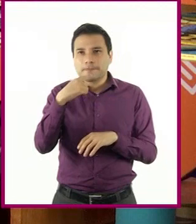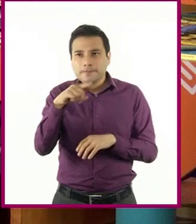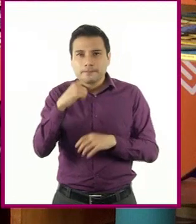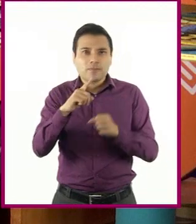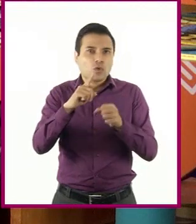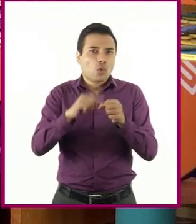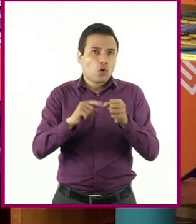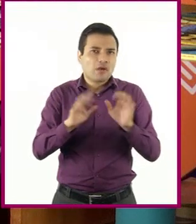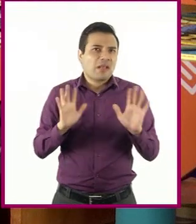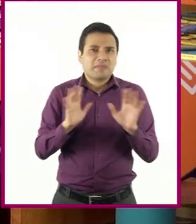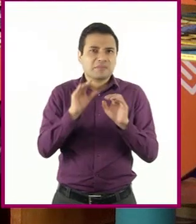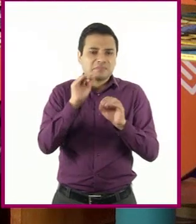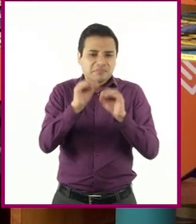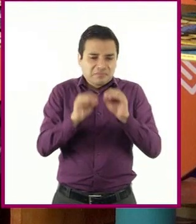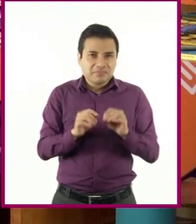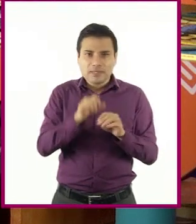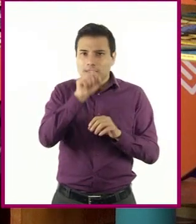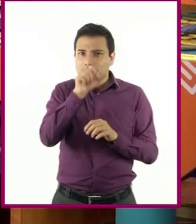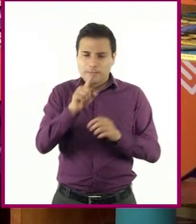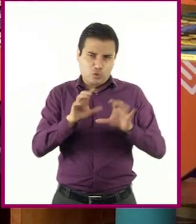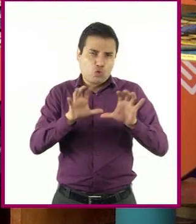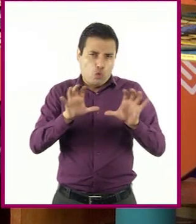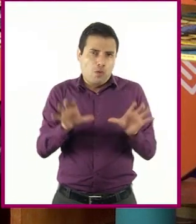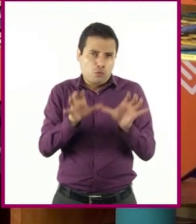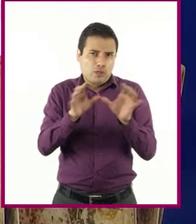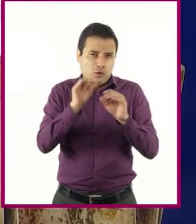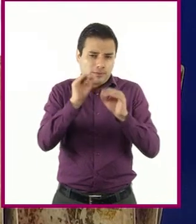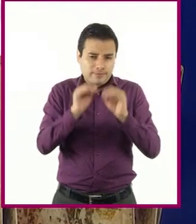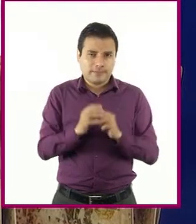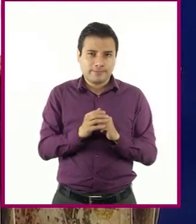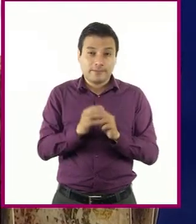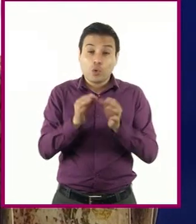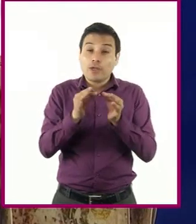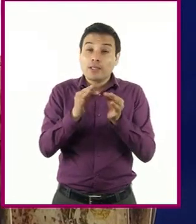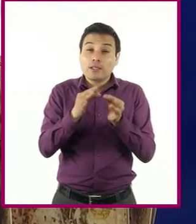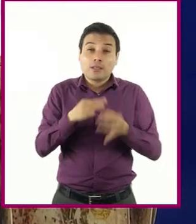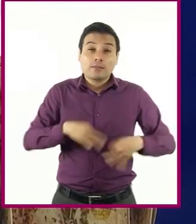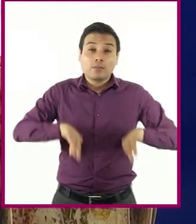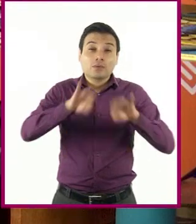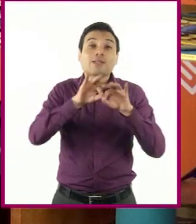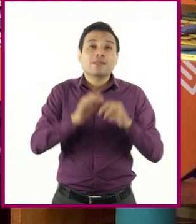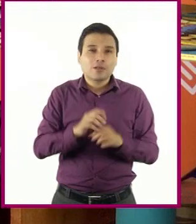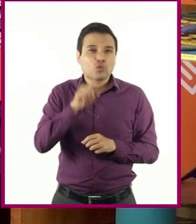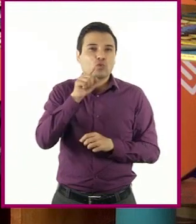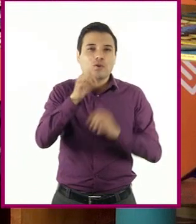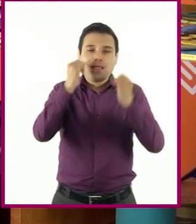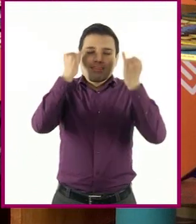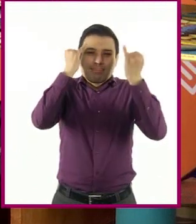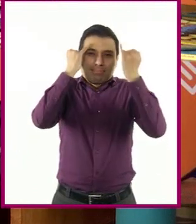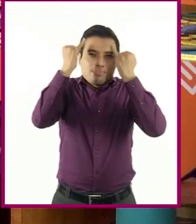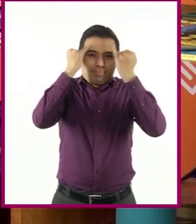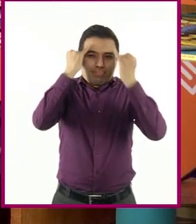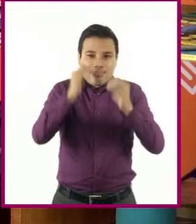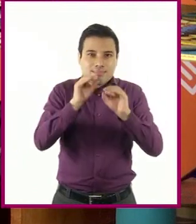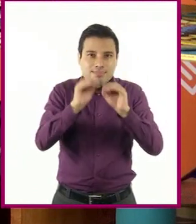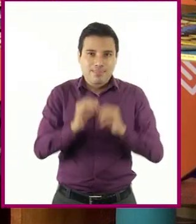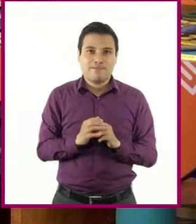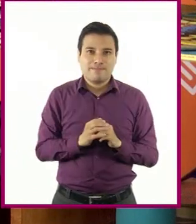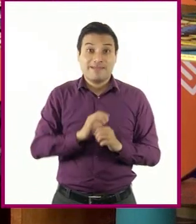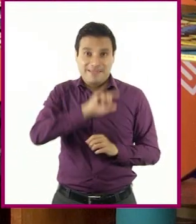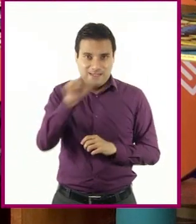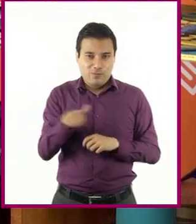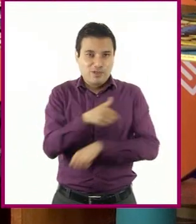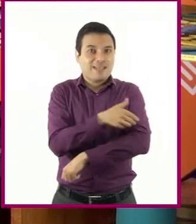colores. También la pueden hacer a computadora. Lo importante es que dejen volar su imaginación. Compártanla con